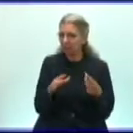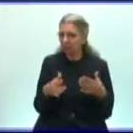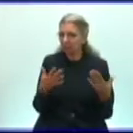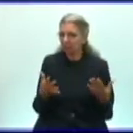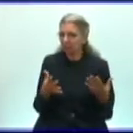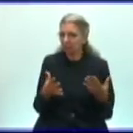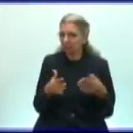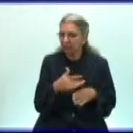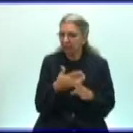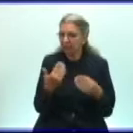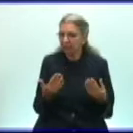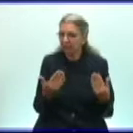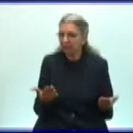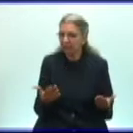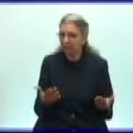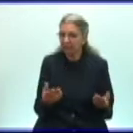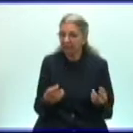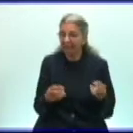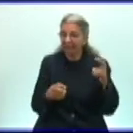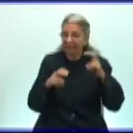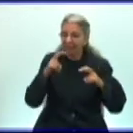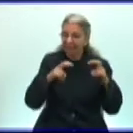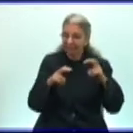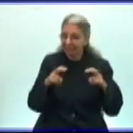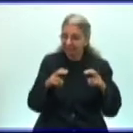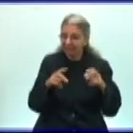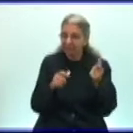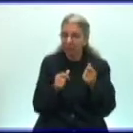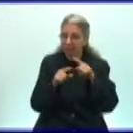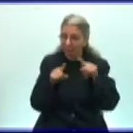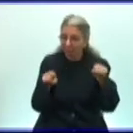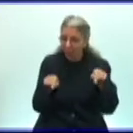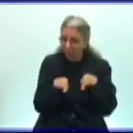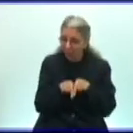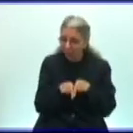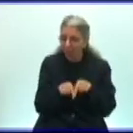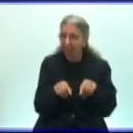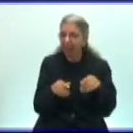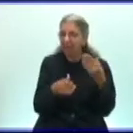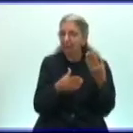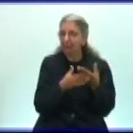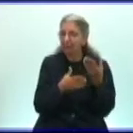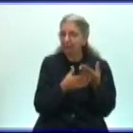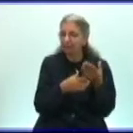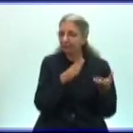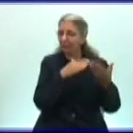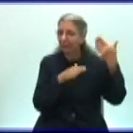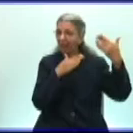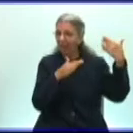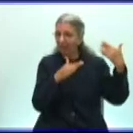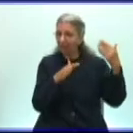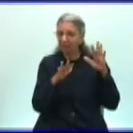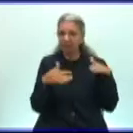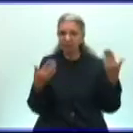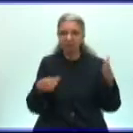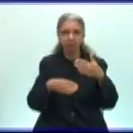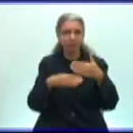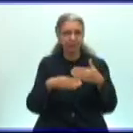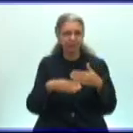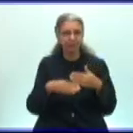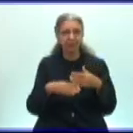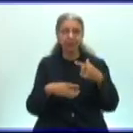Sencillamente, en experimentos realizados en el aula y demostraciones hechas anteriormente, llegamos a la conclusión de que